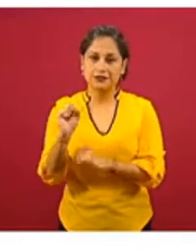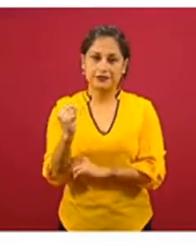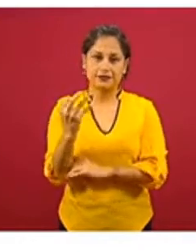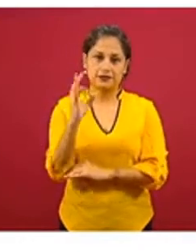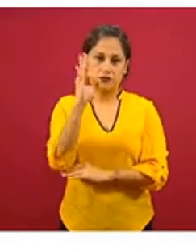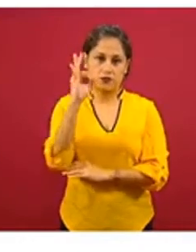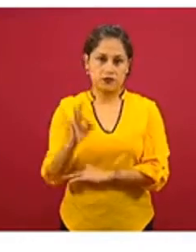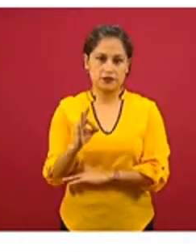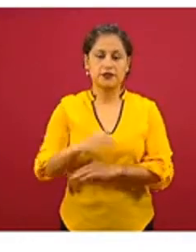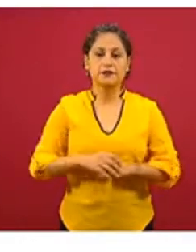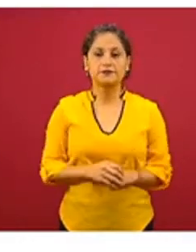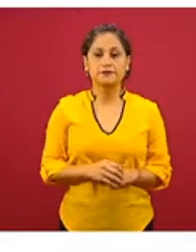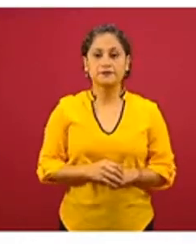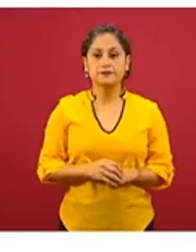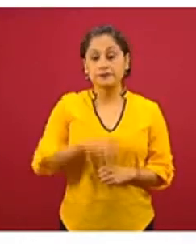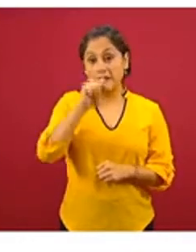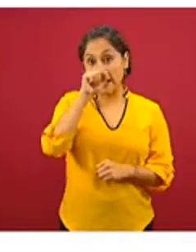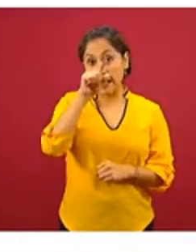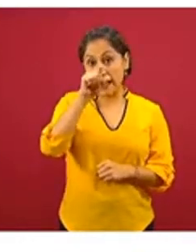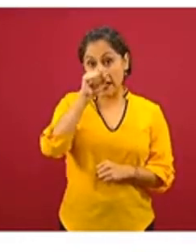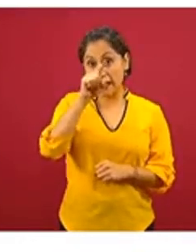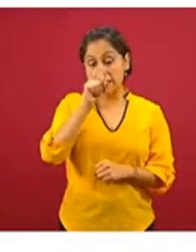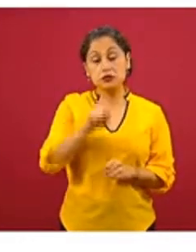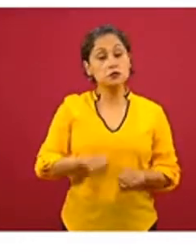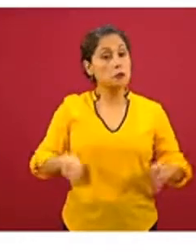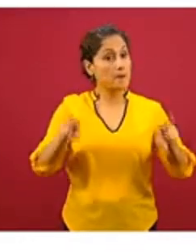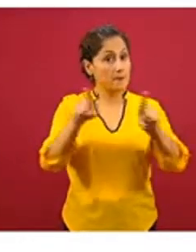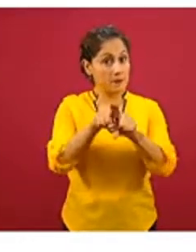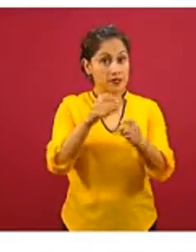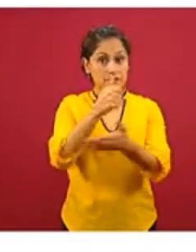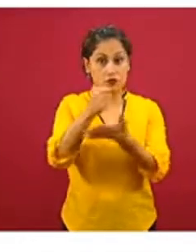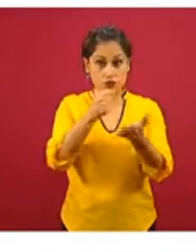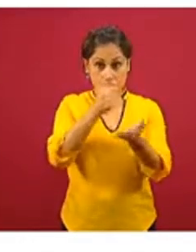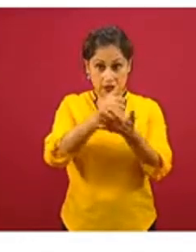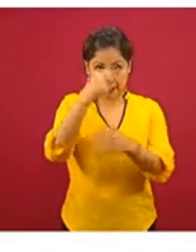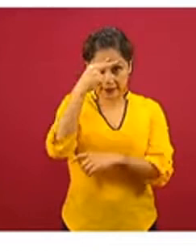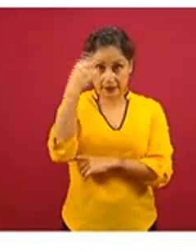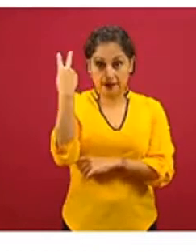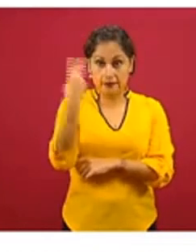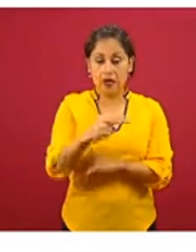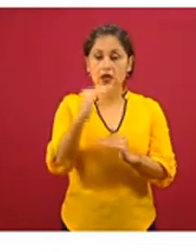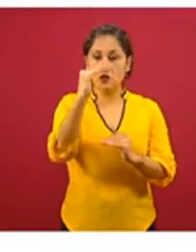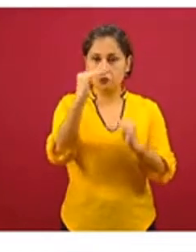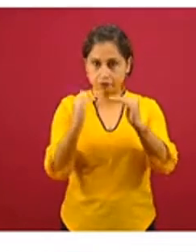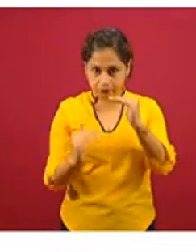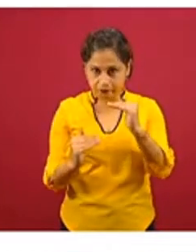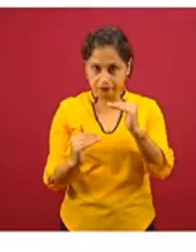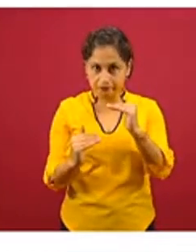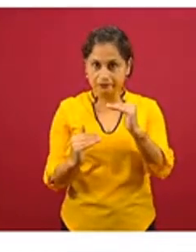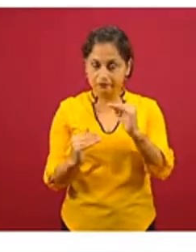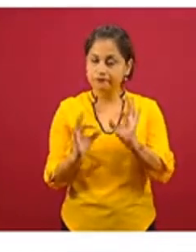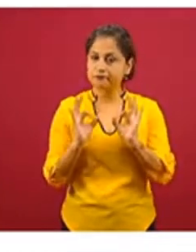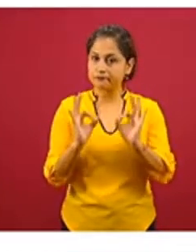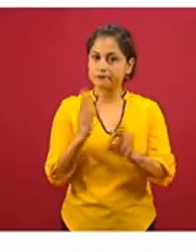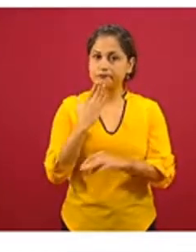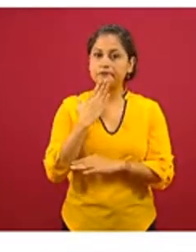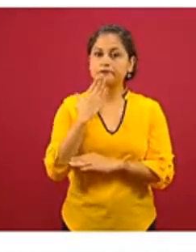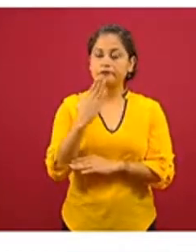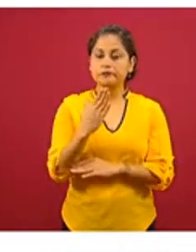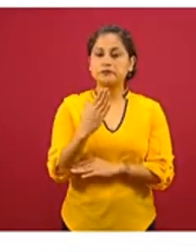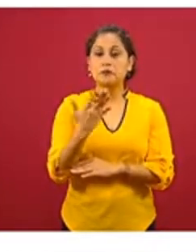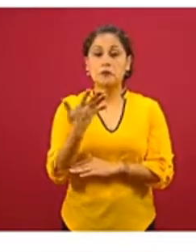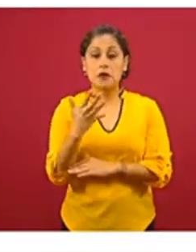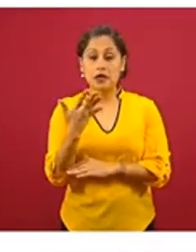de Jalisco, básicamente igual que la Ciudad de México, con una movilidad disminuida bastante importante de al menos